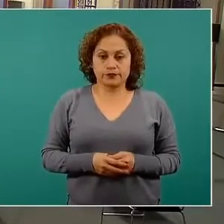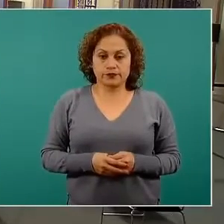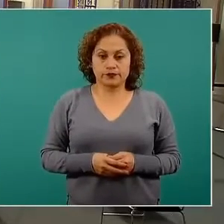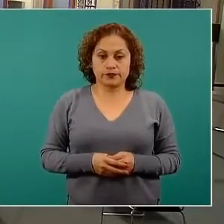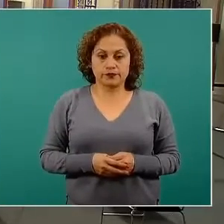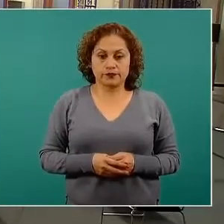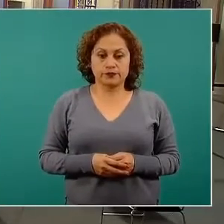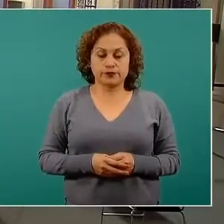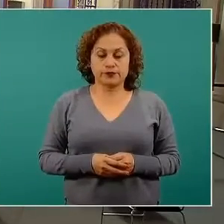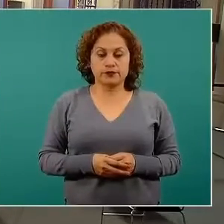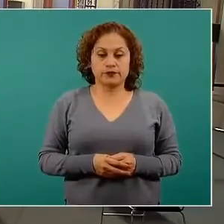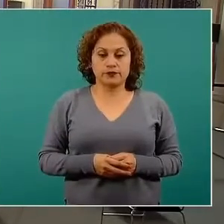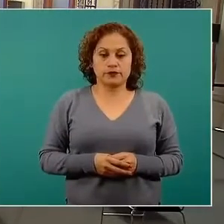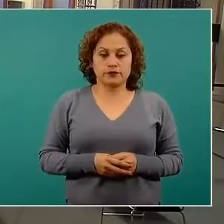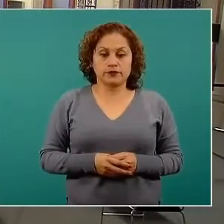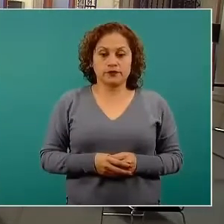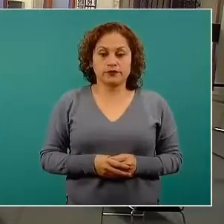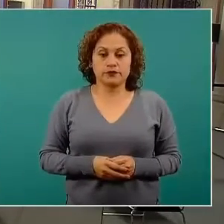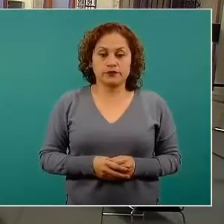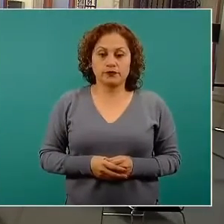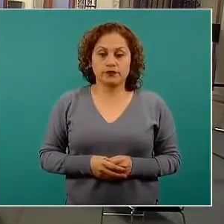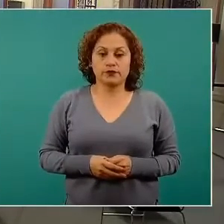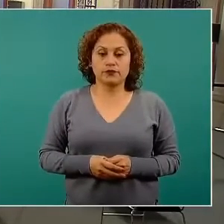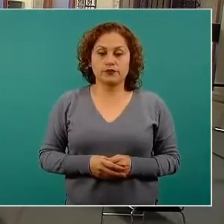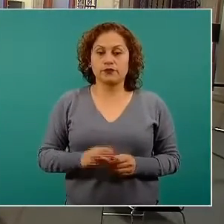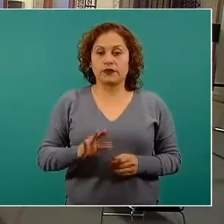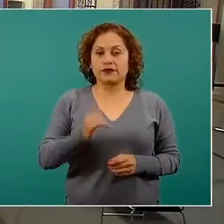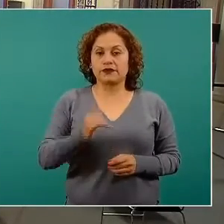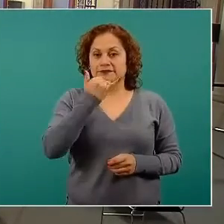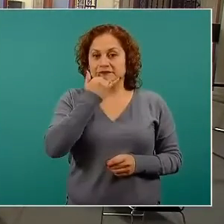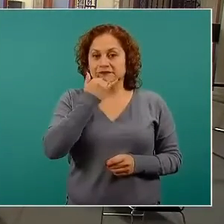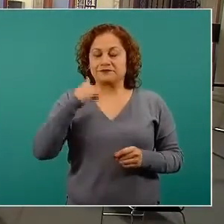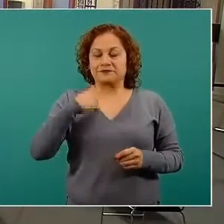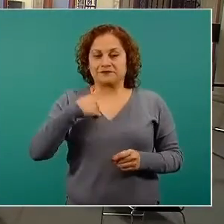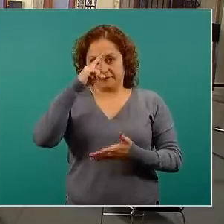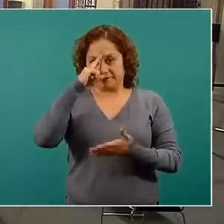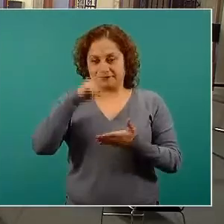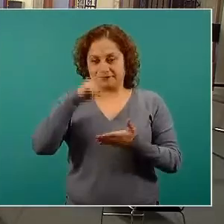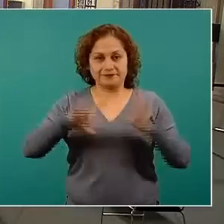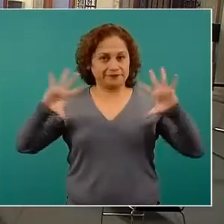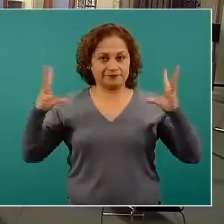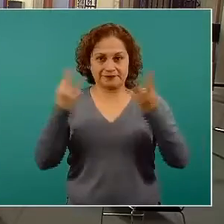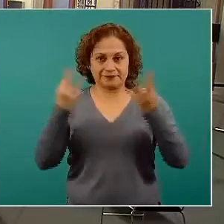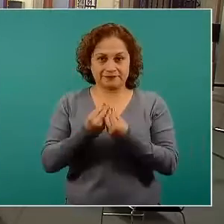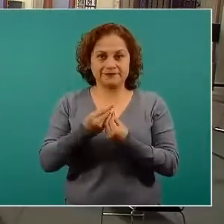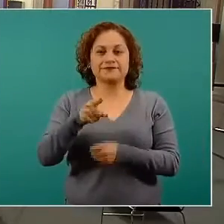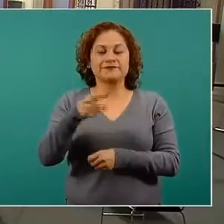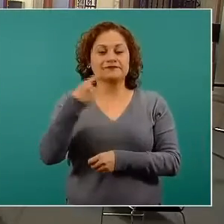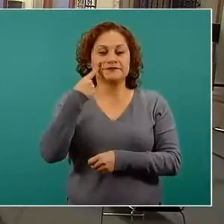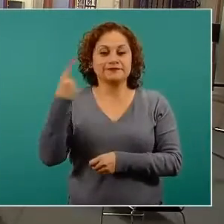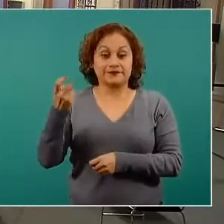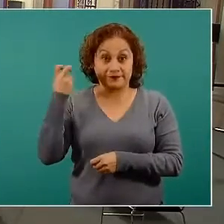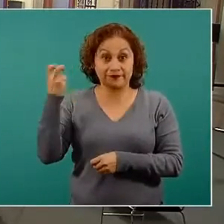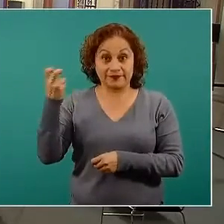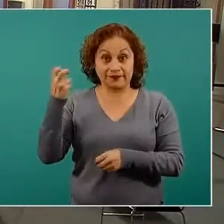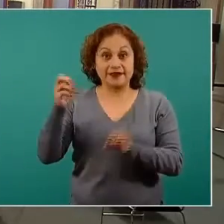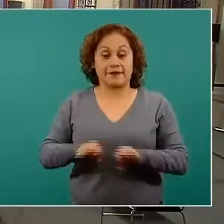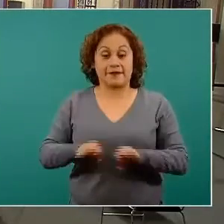Pues este, y el ya no estaba acostumbrado porque estaban todos bajando, pero aquí hay un punto